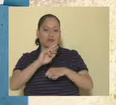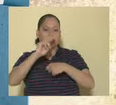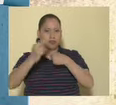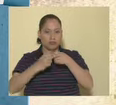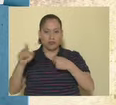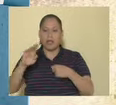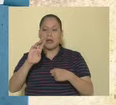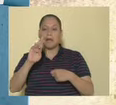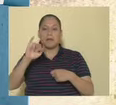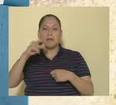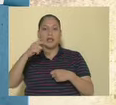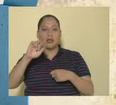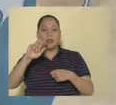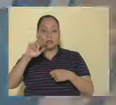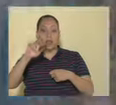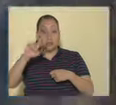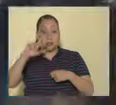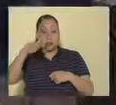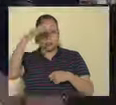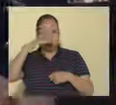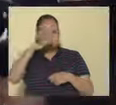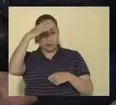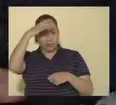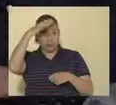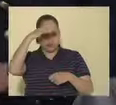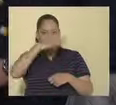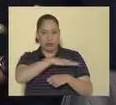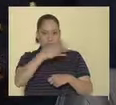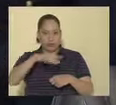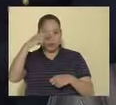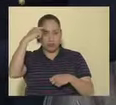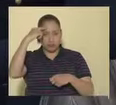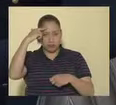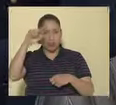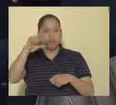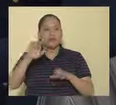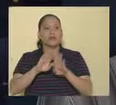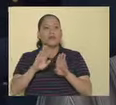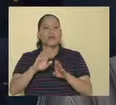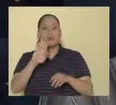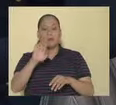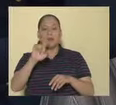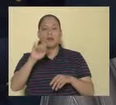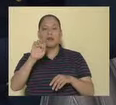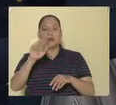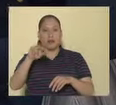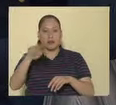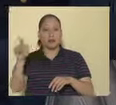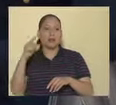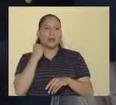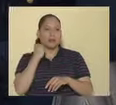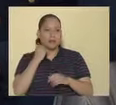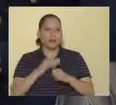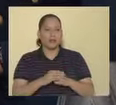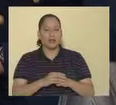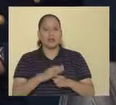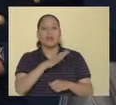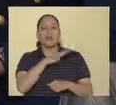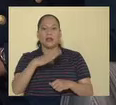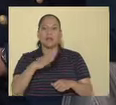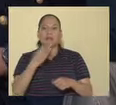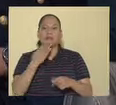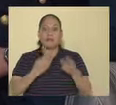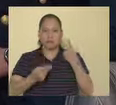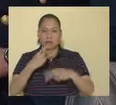brigadier de Justicia Militar, José Carlos Beltrán Benítez, abogado. General, bienvenido,